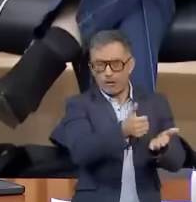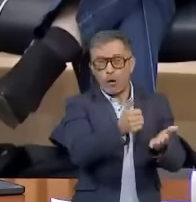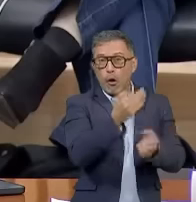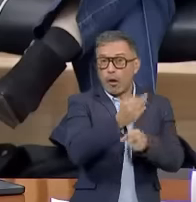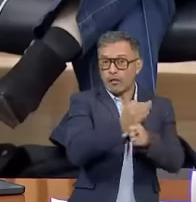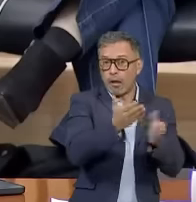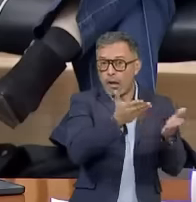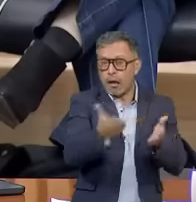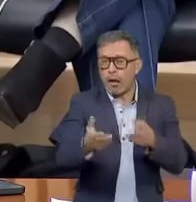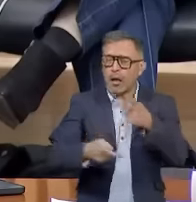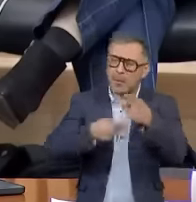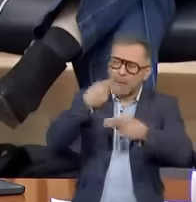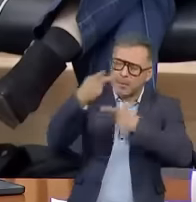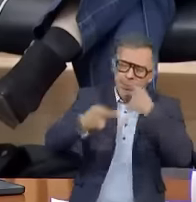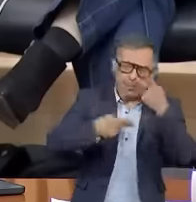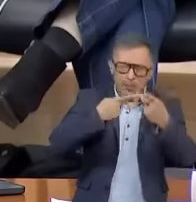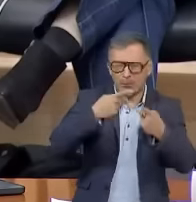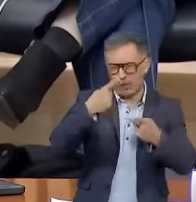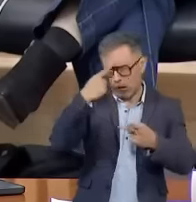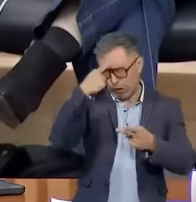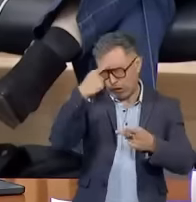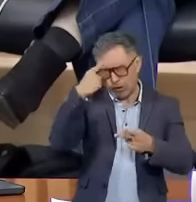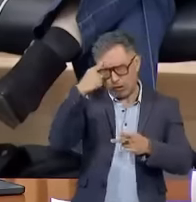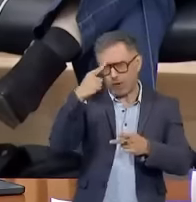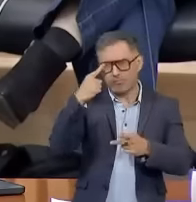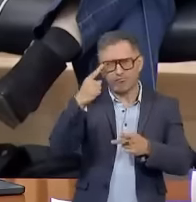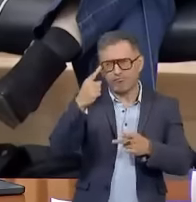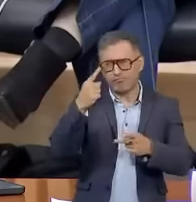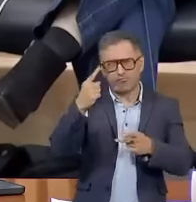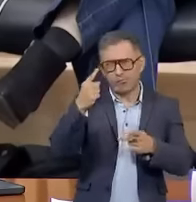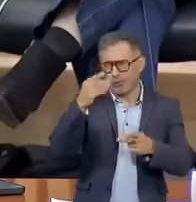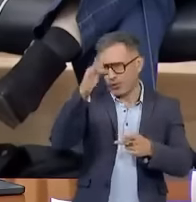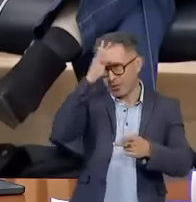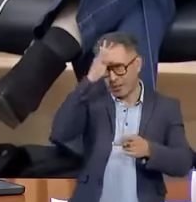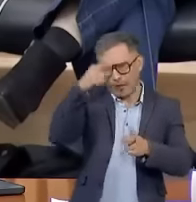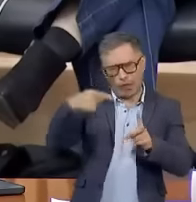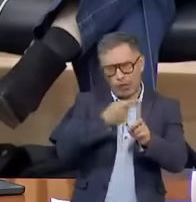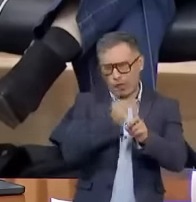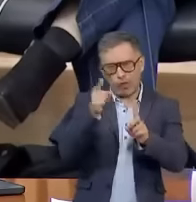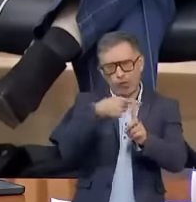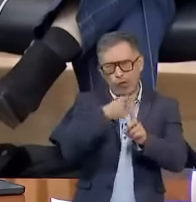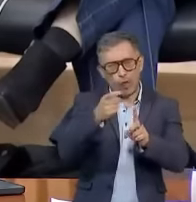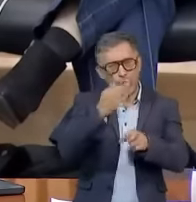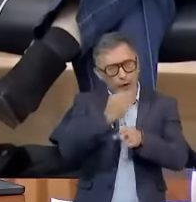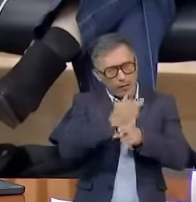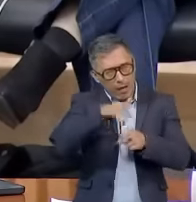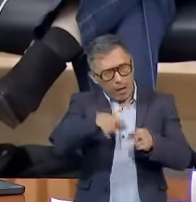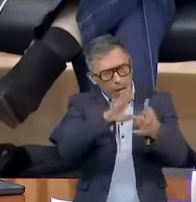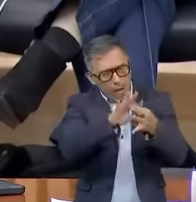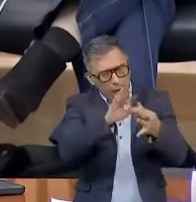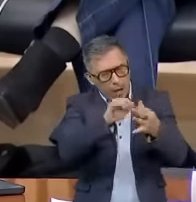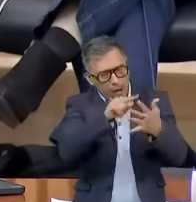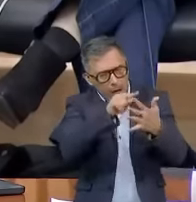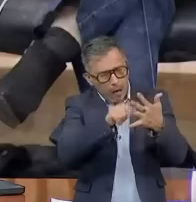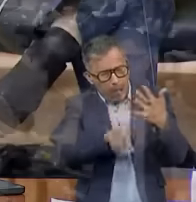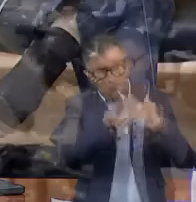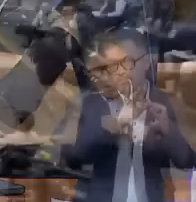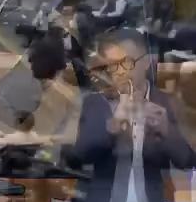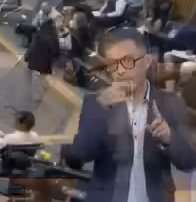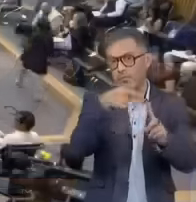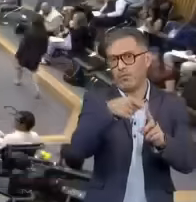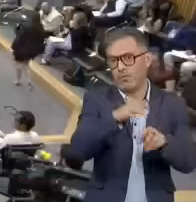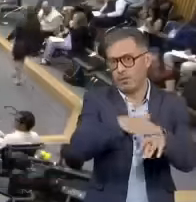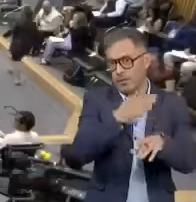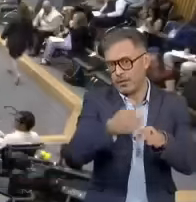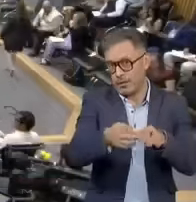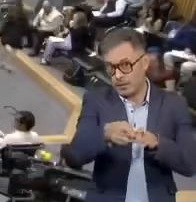decir sandeces y tanta tontería qué vergüenza le debería de dar el decir todo lo que acaba de expresar aquí en este pleno no es